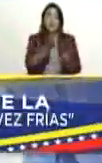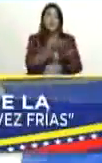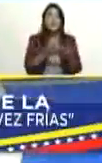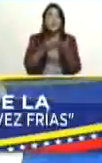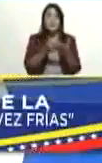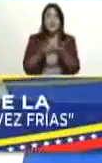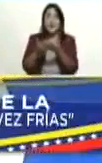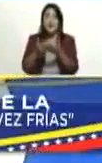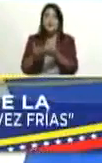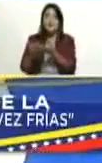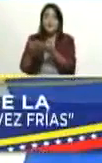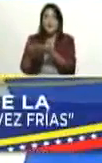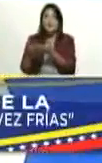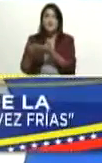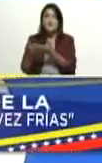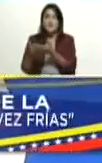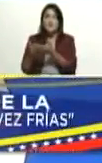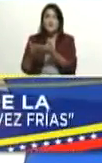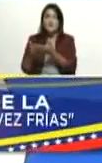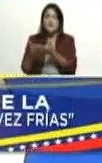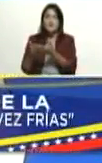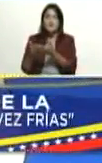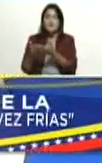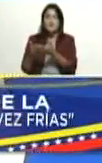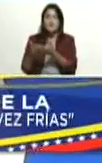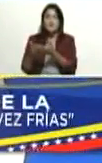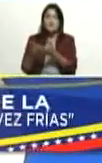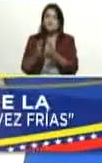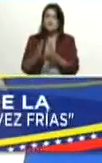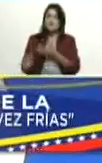estudiantes en las matrículas de